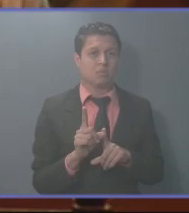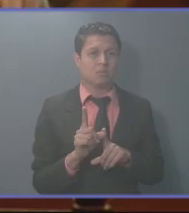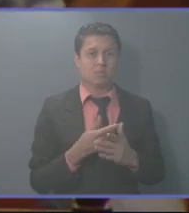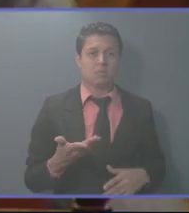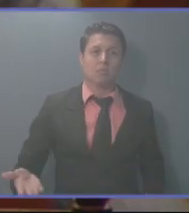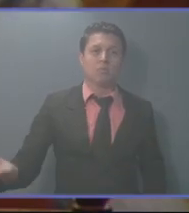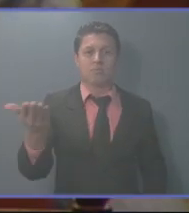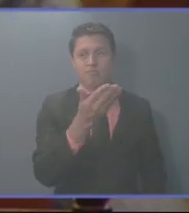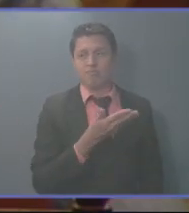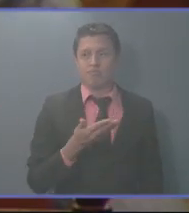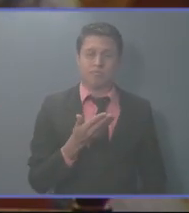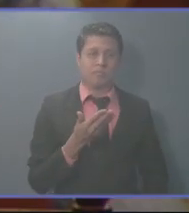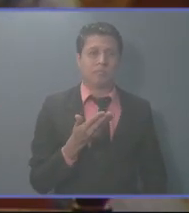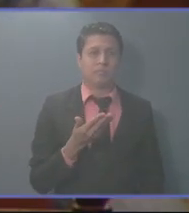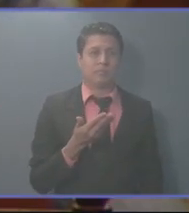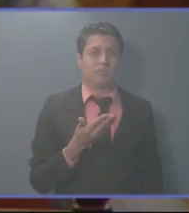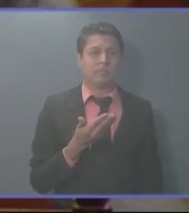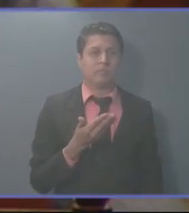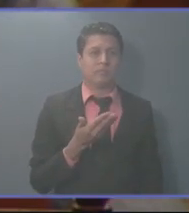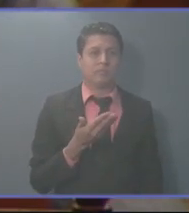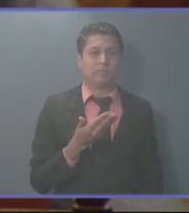ustedes